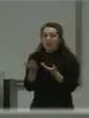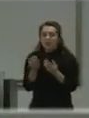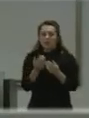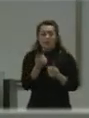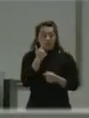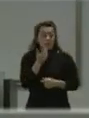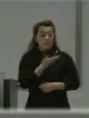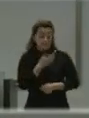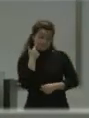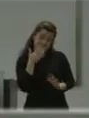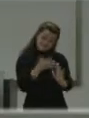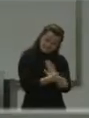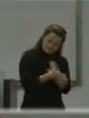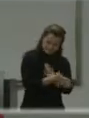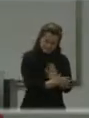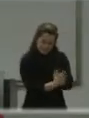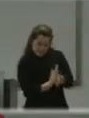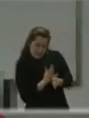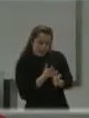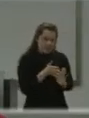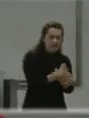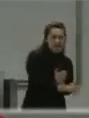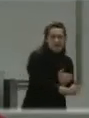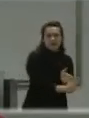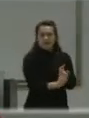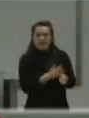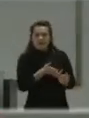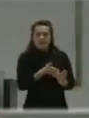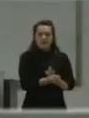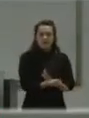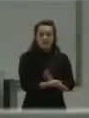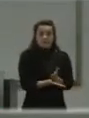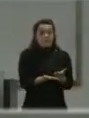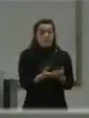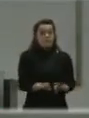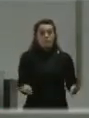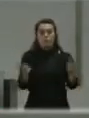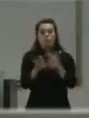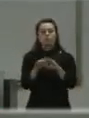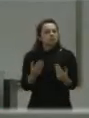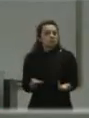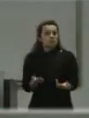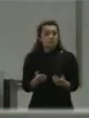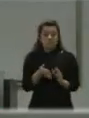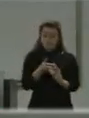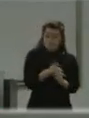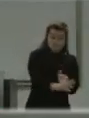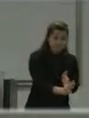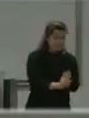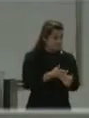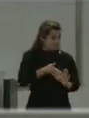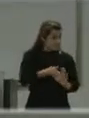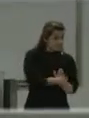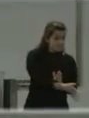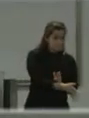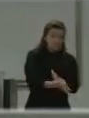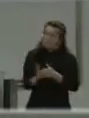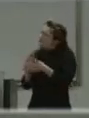con sus hijos Por qué Porque si no hay buena comunicación con Los